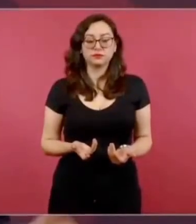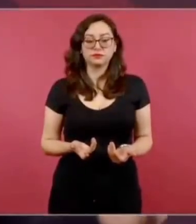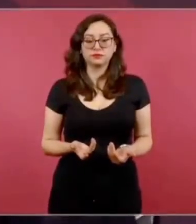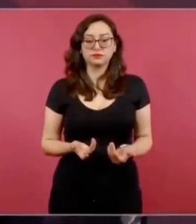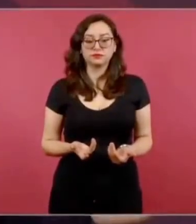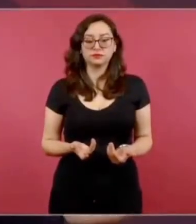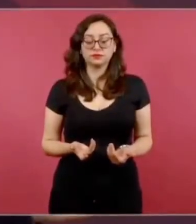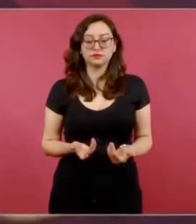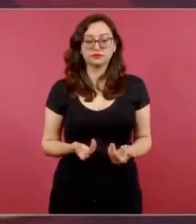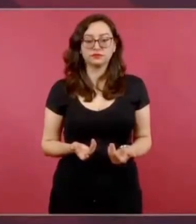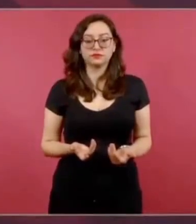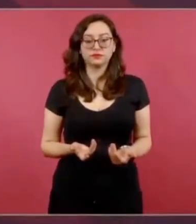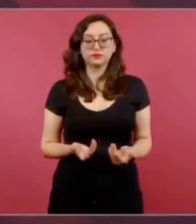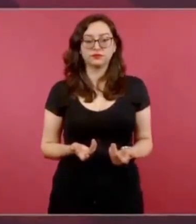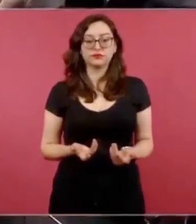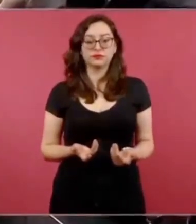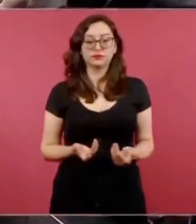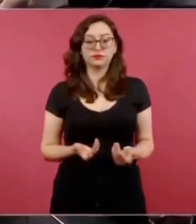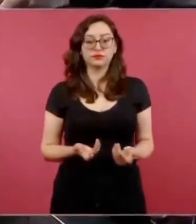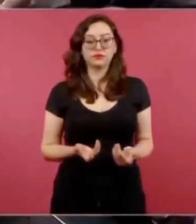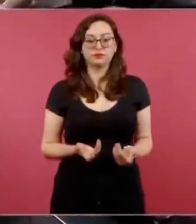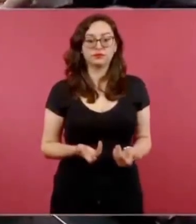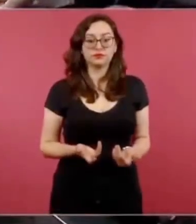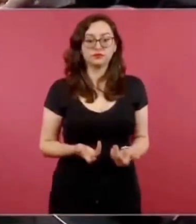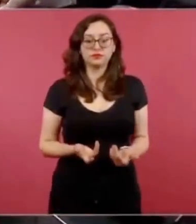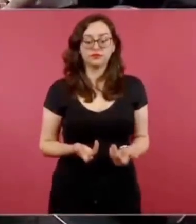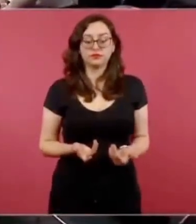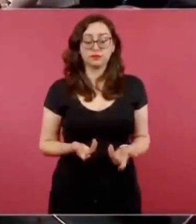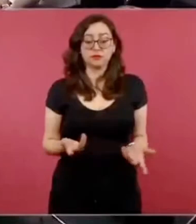que es el licenciado Carstens,